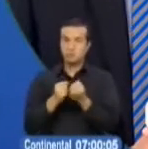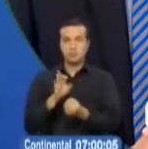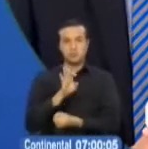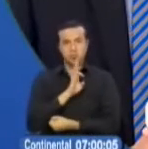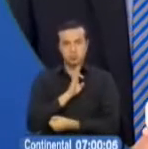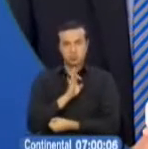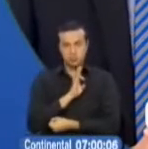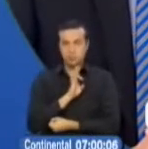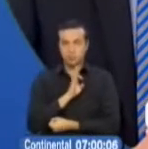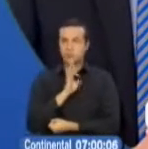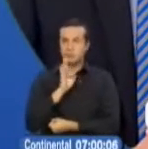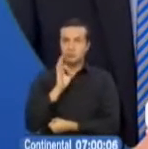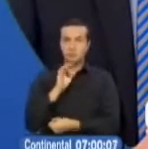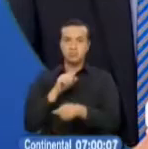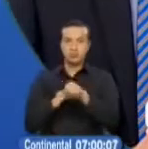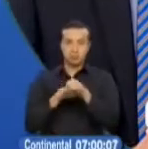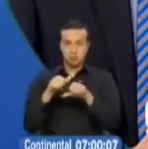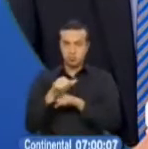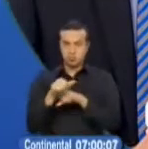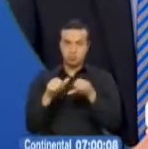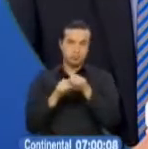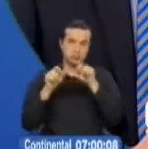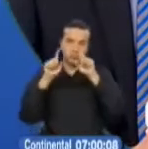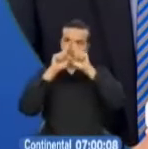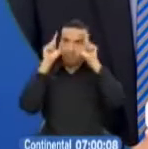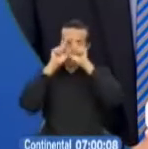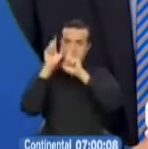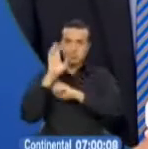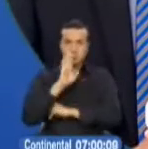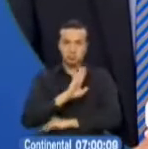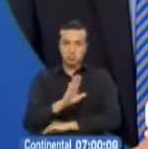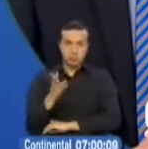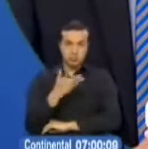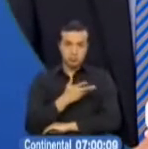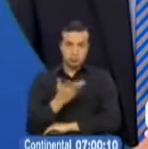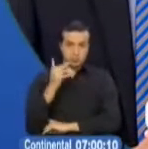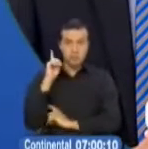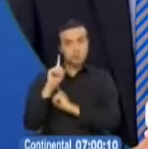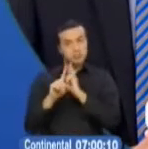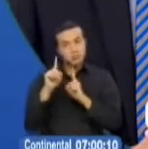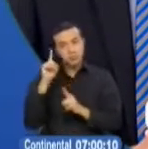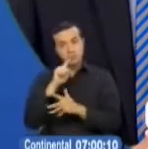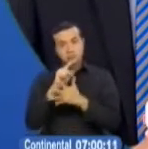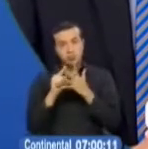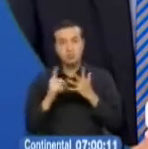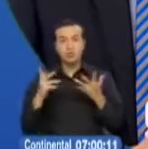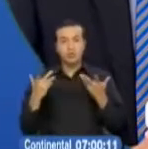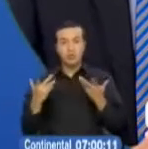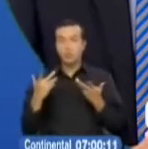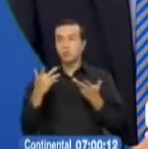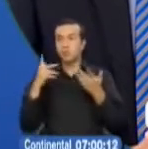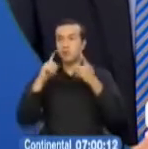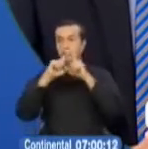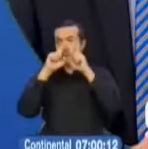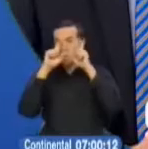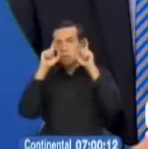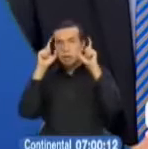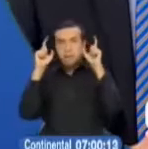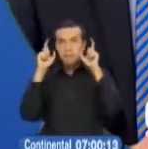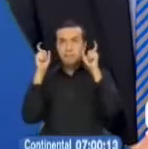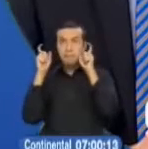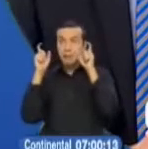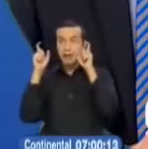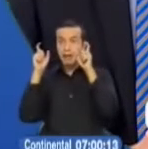técnico y un acompañamiento a las empresas, porque a veces se favorece mediante incubadoras o mediante